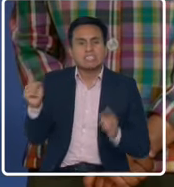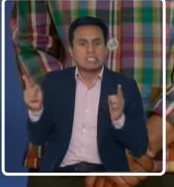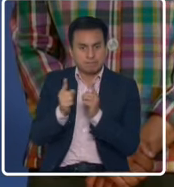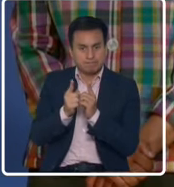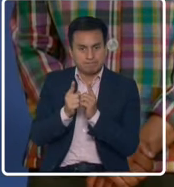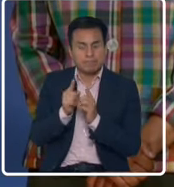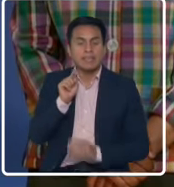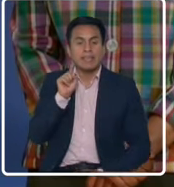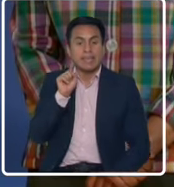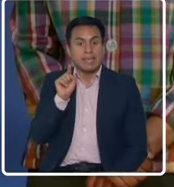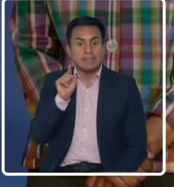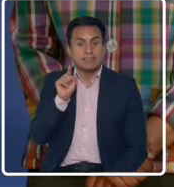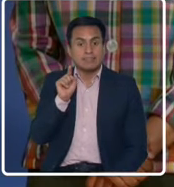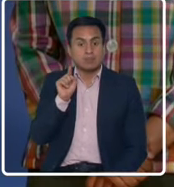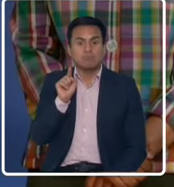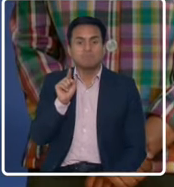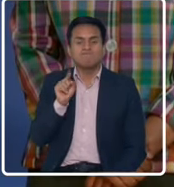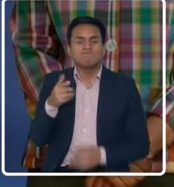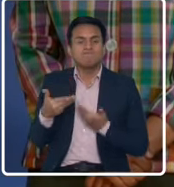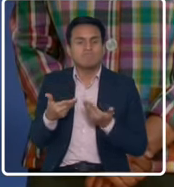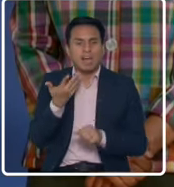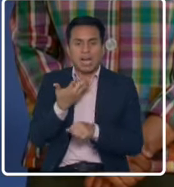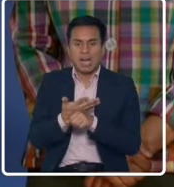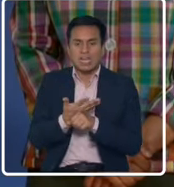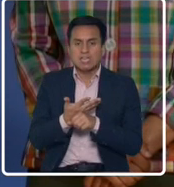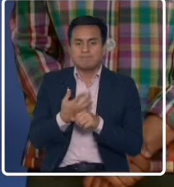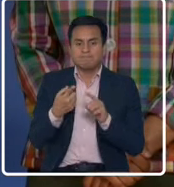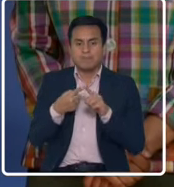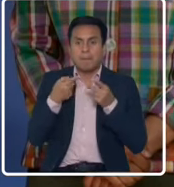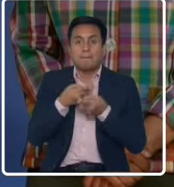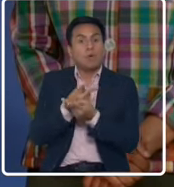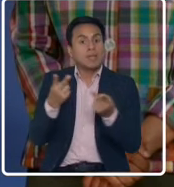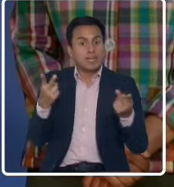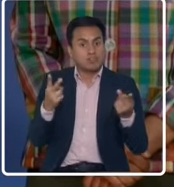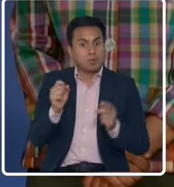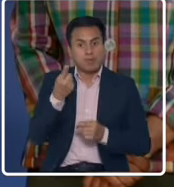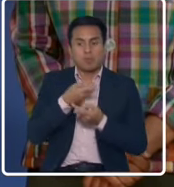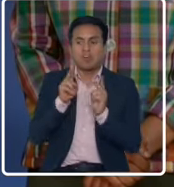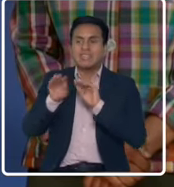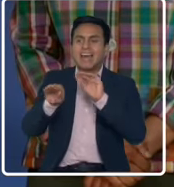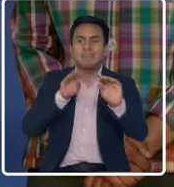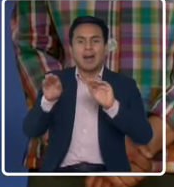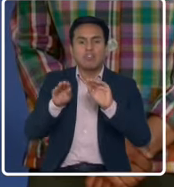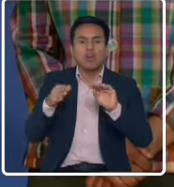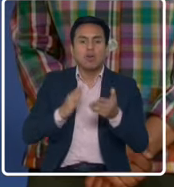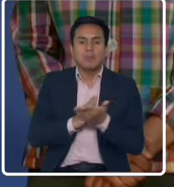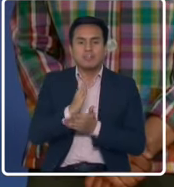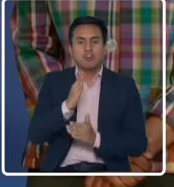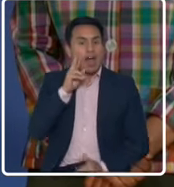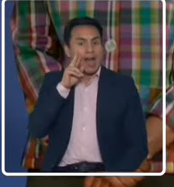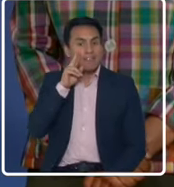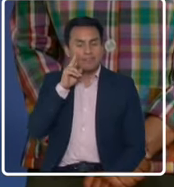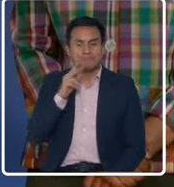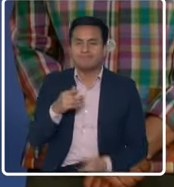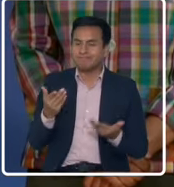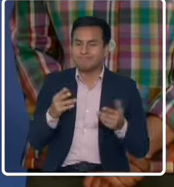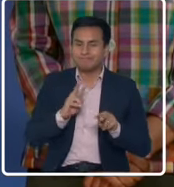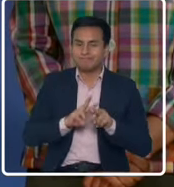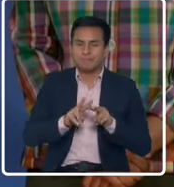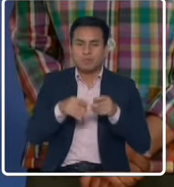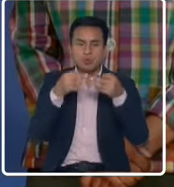ese eh para esos efectos Existirá una publicación de un llamado a comienzo de abril en que se